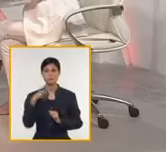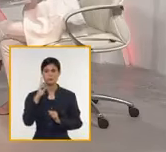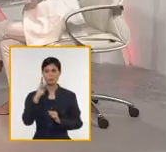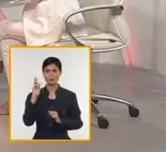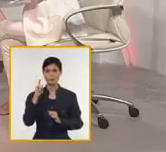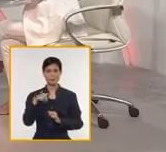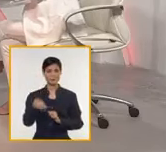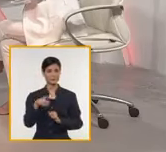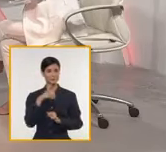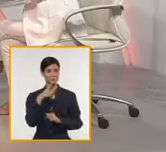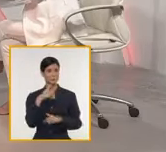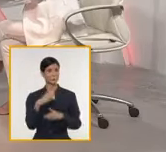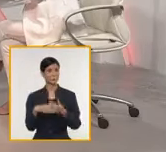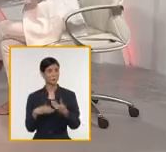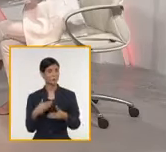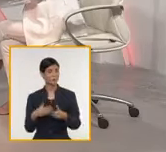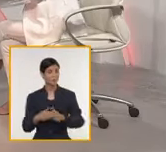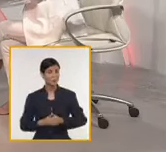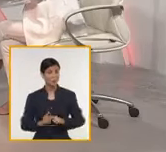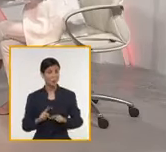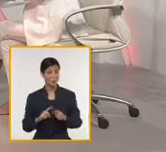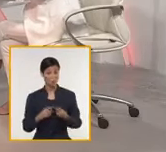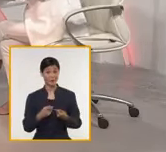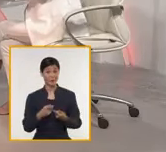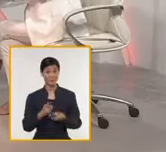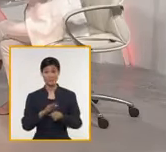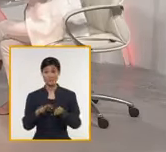propias elecciones, en los procesos políticos